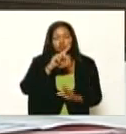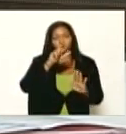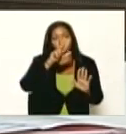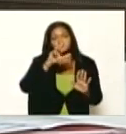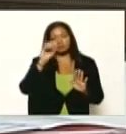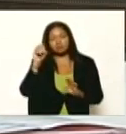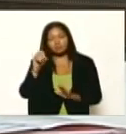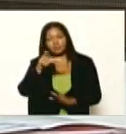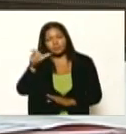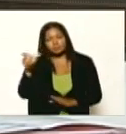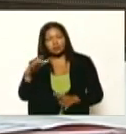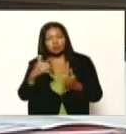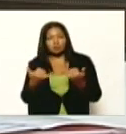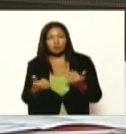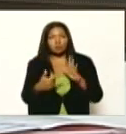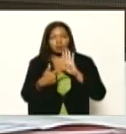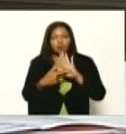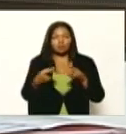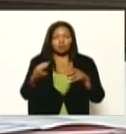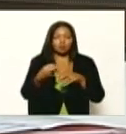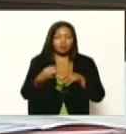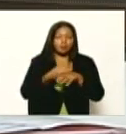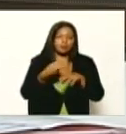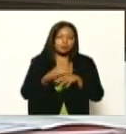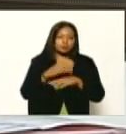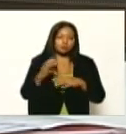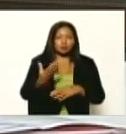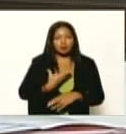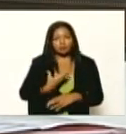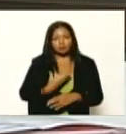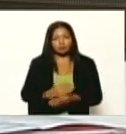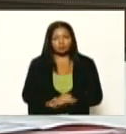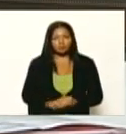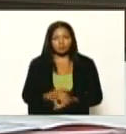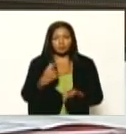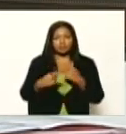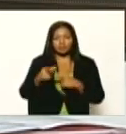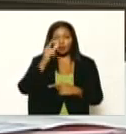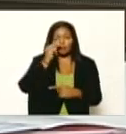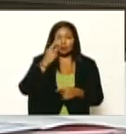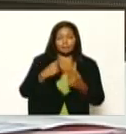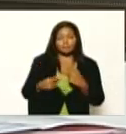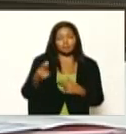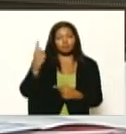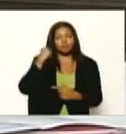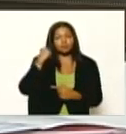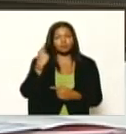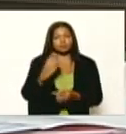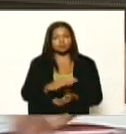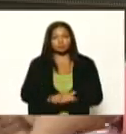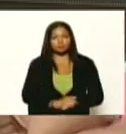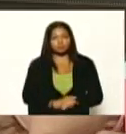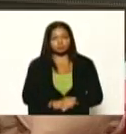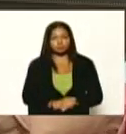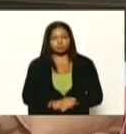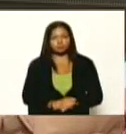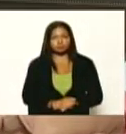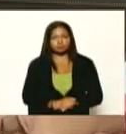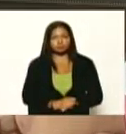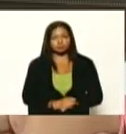7.180 candidatos y candidatas a gobernaciones y alcaldía. La mitad hombre, la mitad mujeres. Correcto.